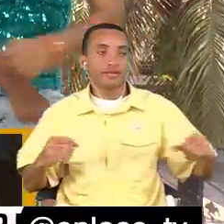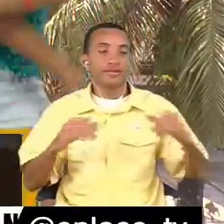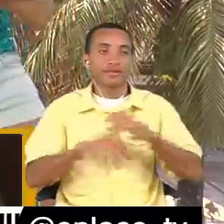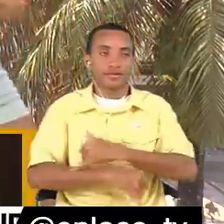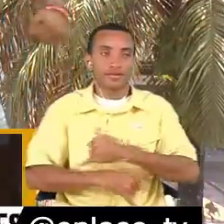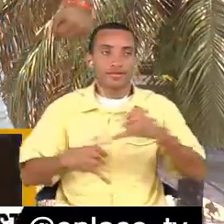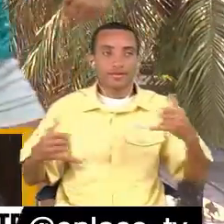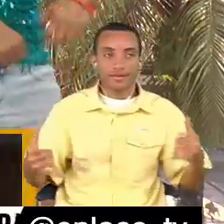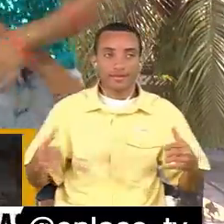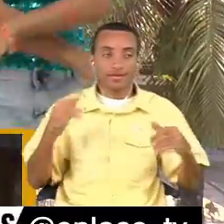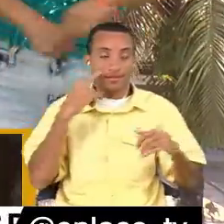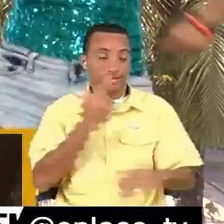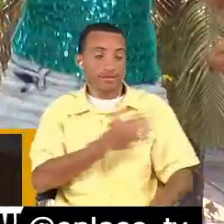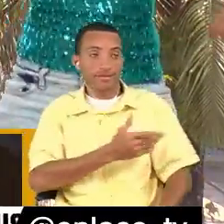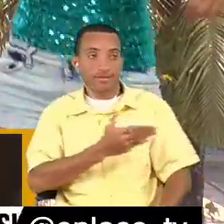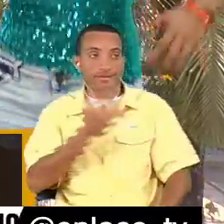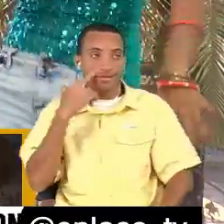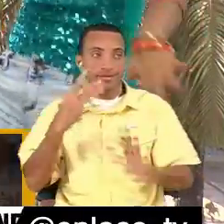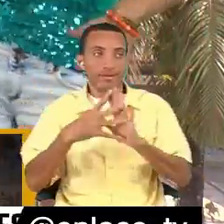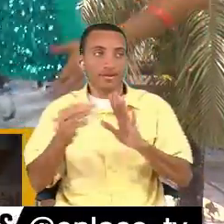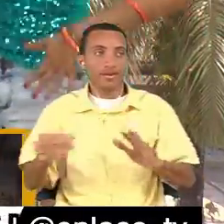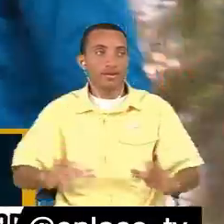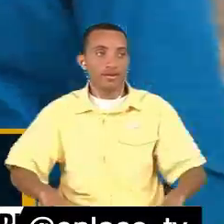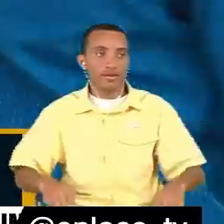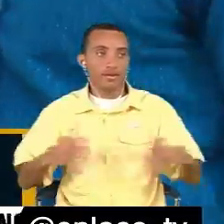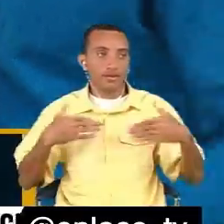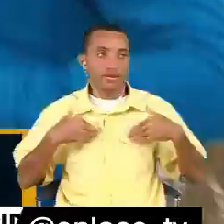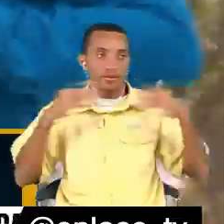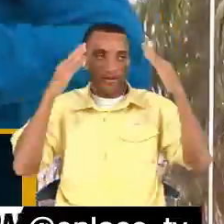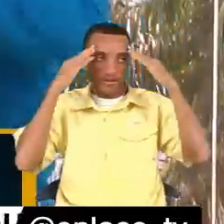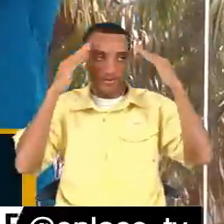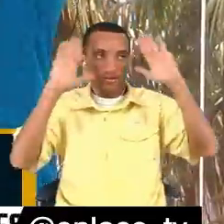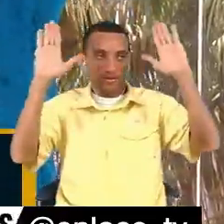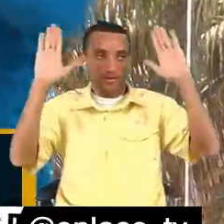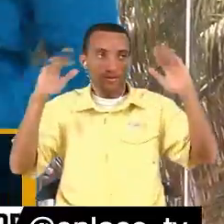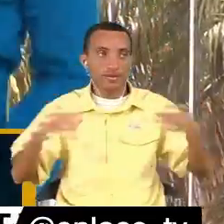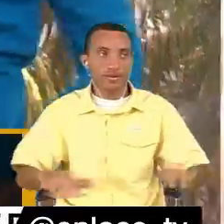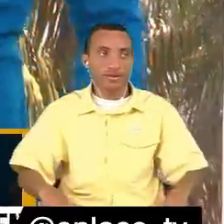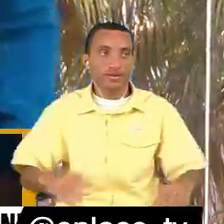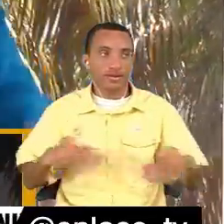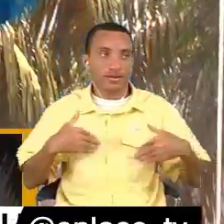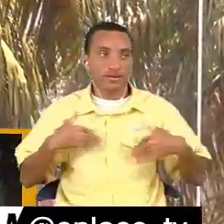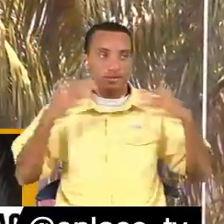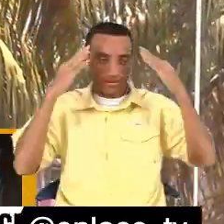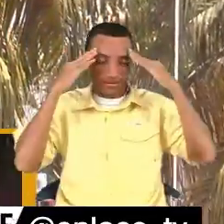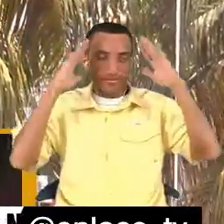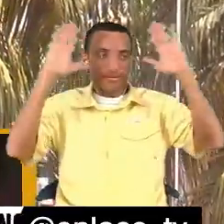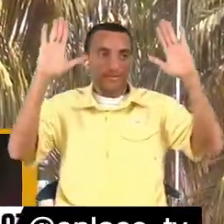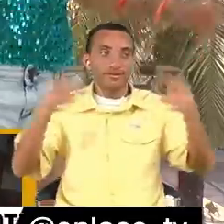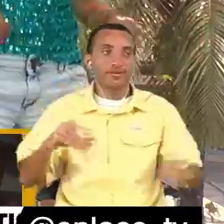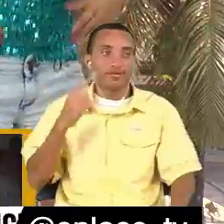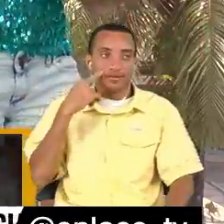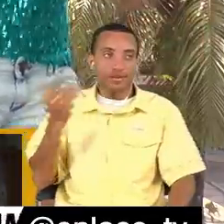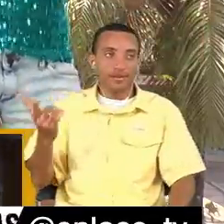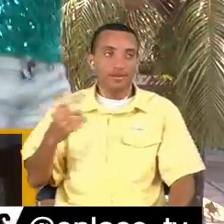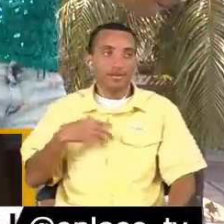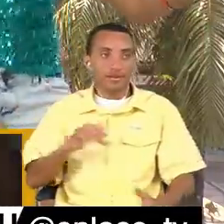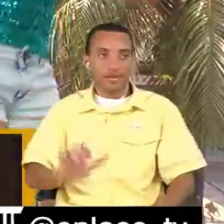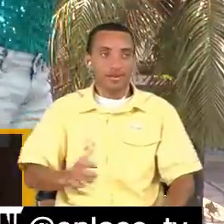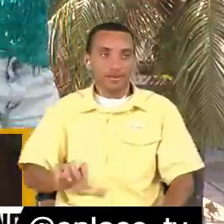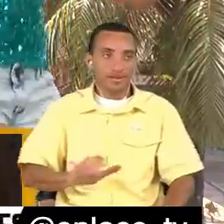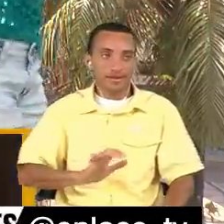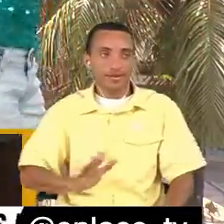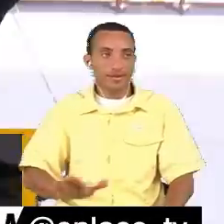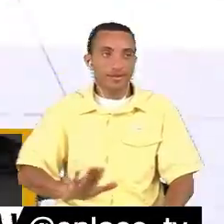Izquierda, derecha, pipeca afuera, pierna, pecho, cabeza afuera, listo. Pierna, pecho, cabeza, y ahora cucaracha, listo.